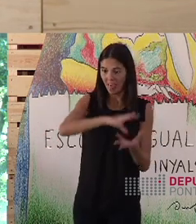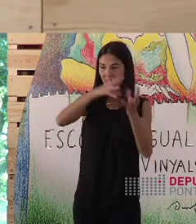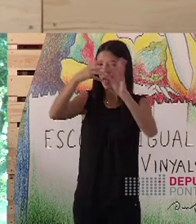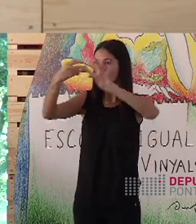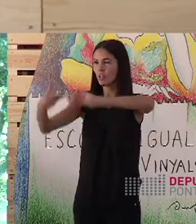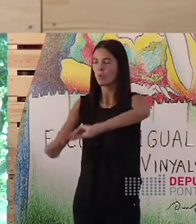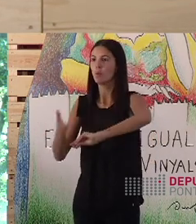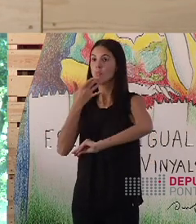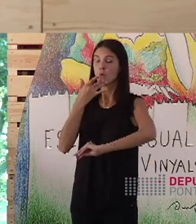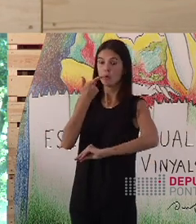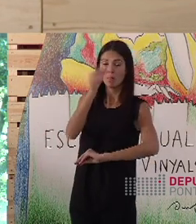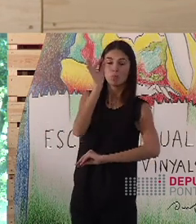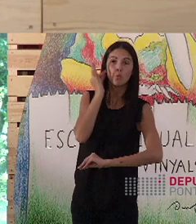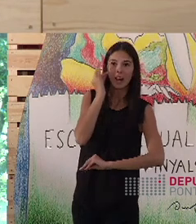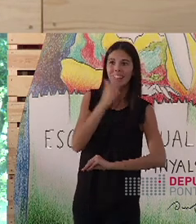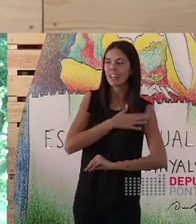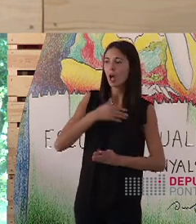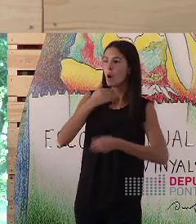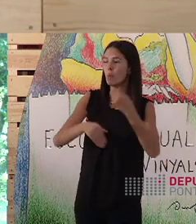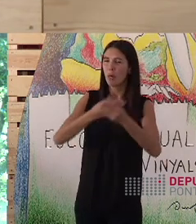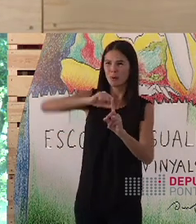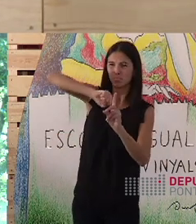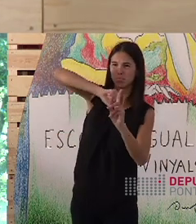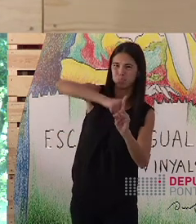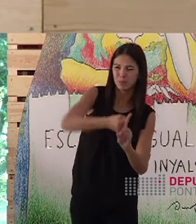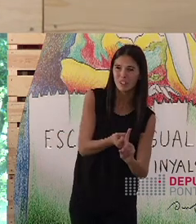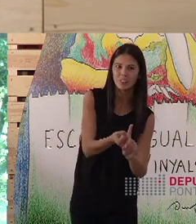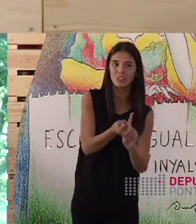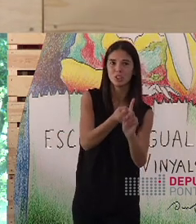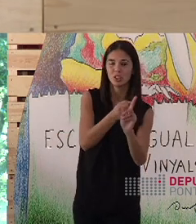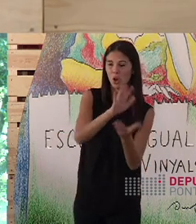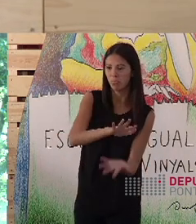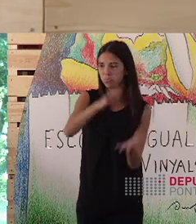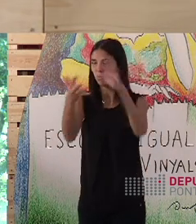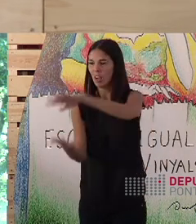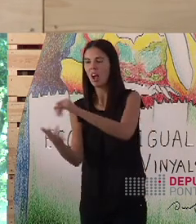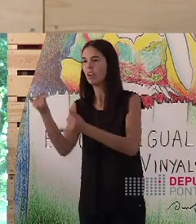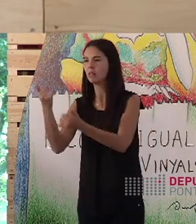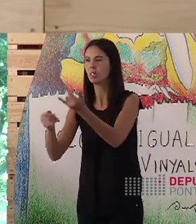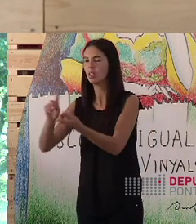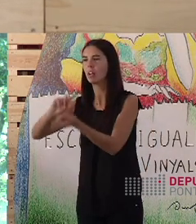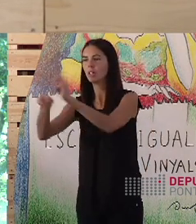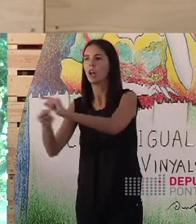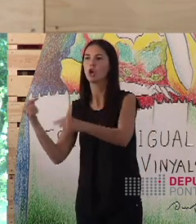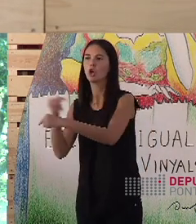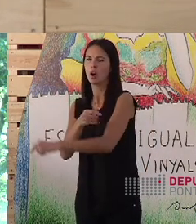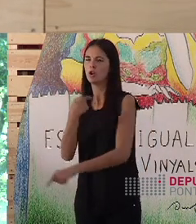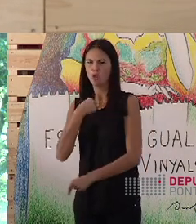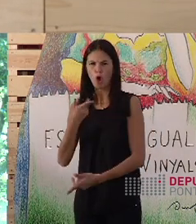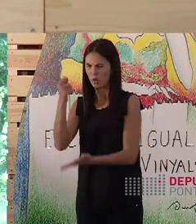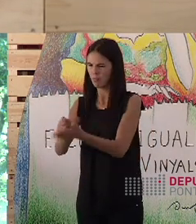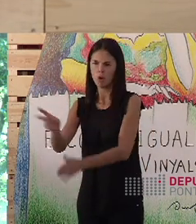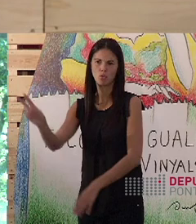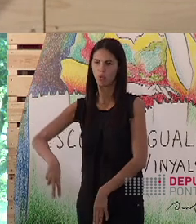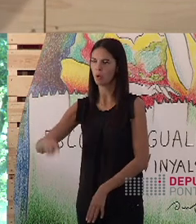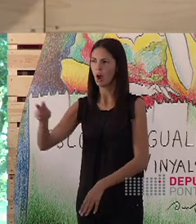situacións que unha muller, con tal de salir dese proceso de opresión, se volve, se fai falta na opresora. Porque a min eso non me volve a pasar. E se teño